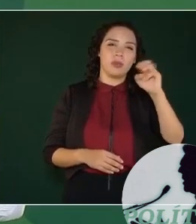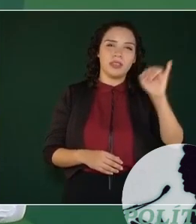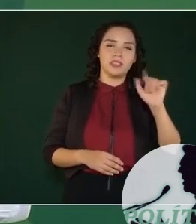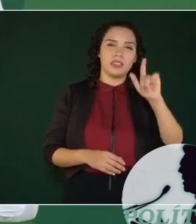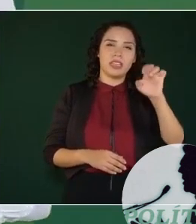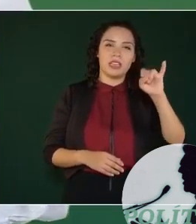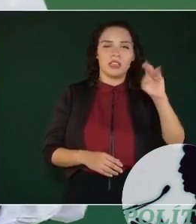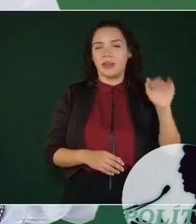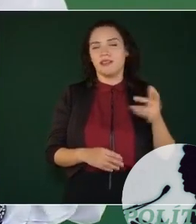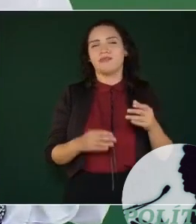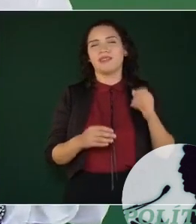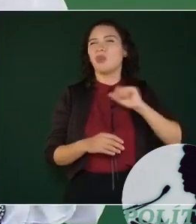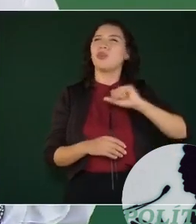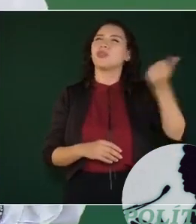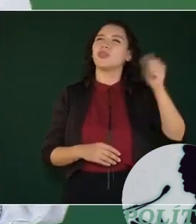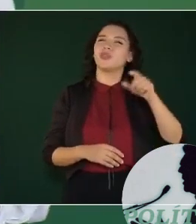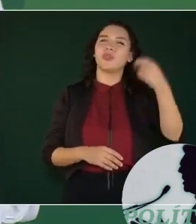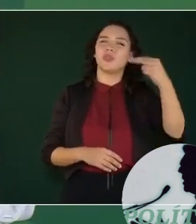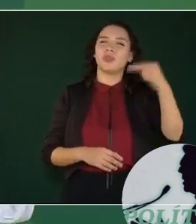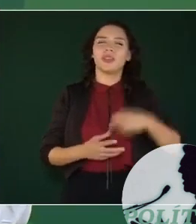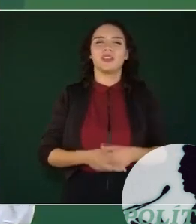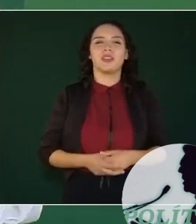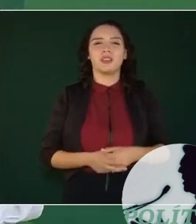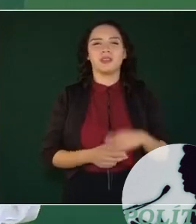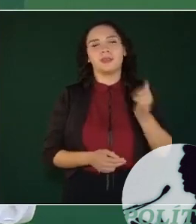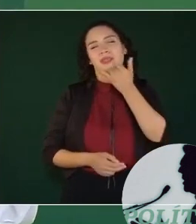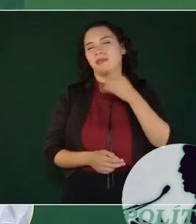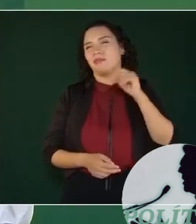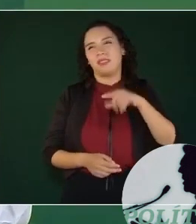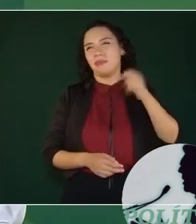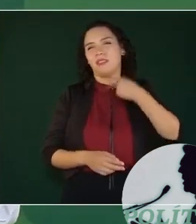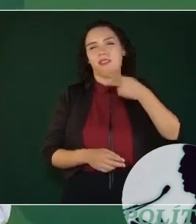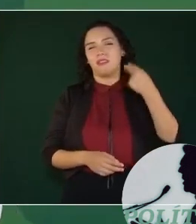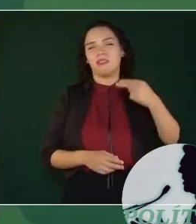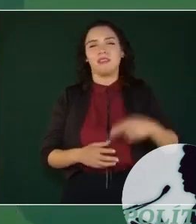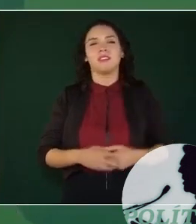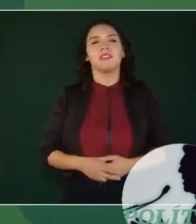lo voy a volver a mencionar, dice que lo menciono mucho, pero es que